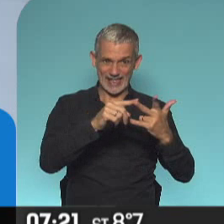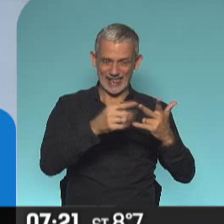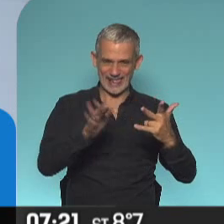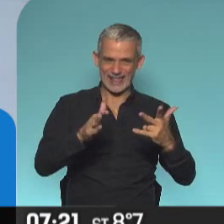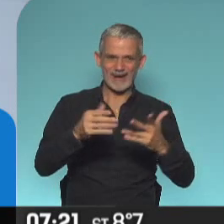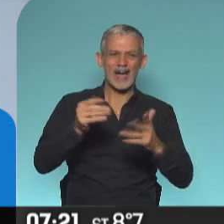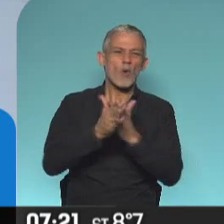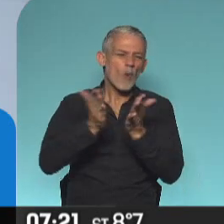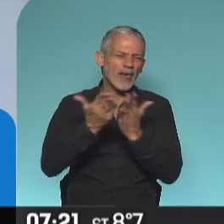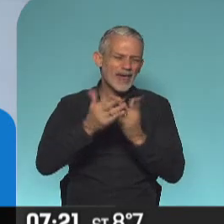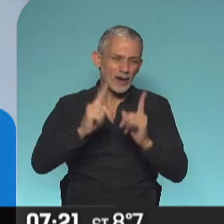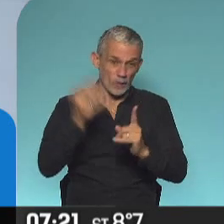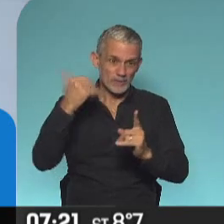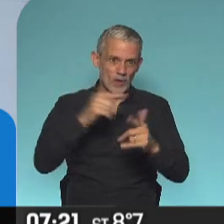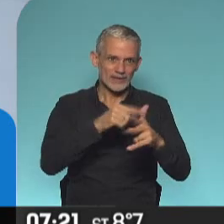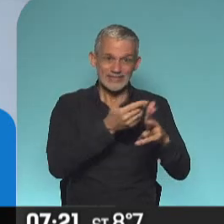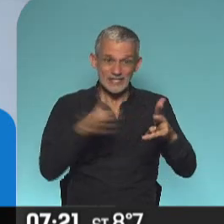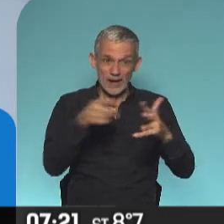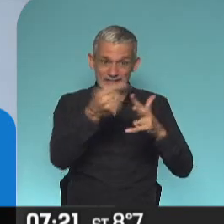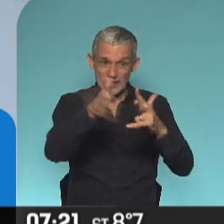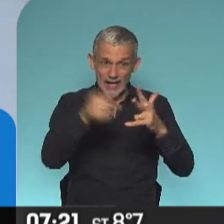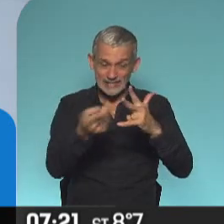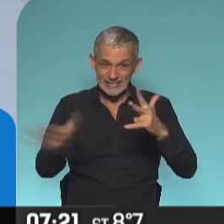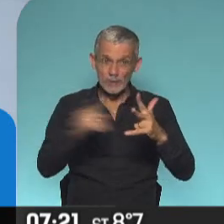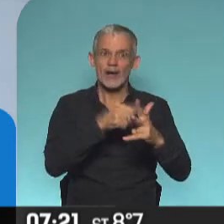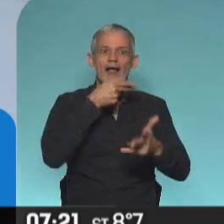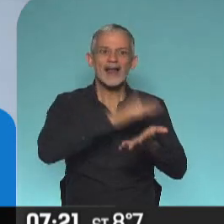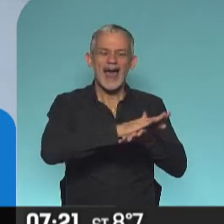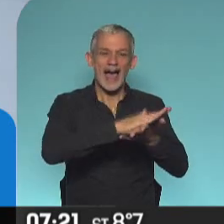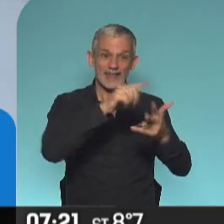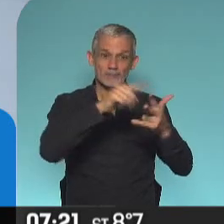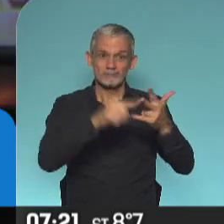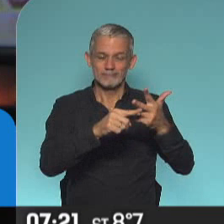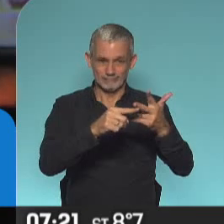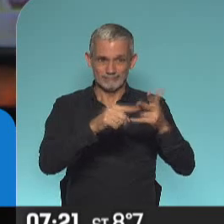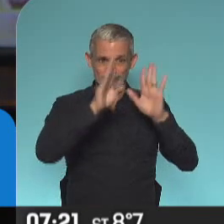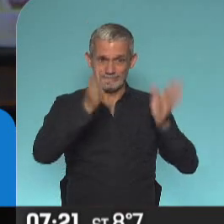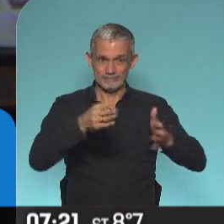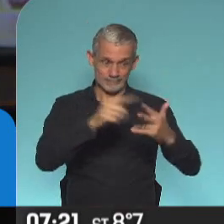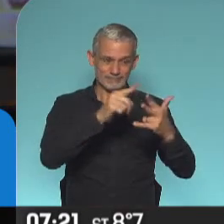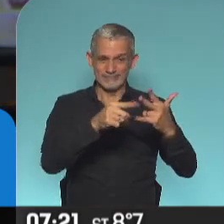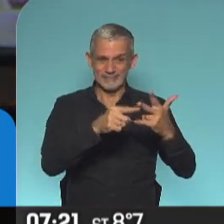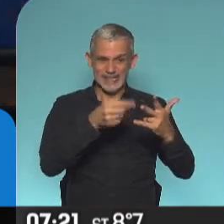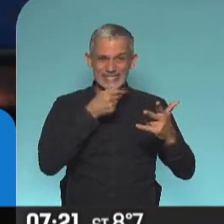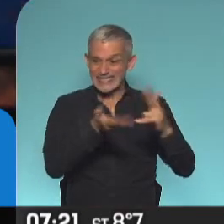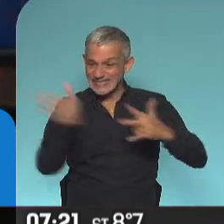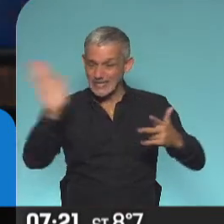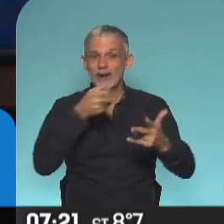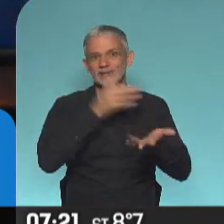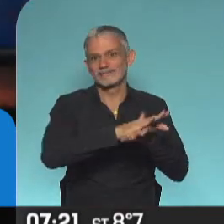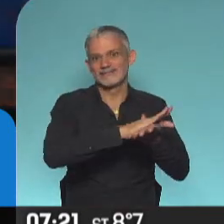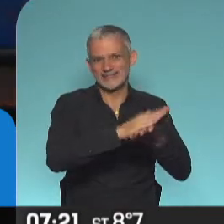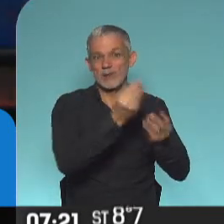causa Cuadernos, vamos a hablar un rato de la causa Cuadernos, y también 2 cargos más en la Cámara Federal, los de Bruglia y Bertuzzi. Entonces hay todo